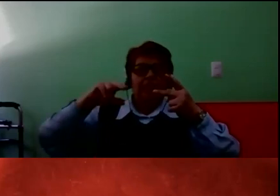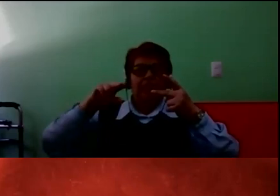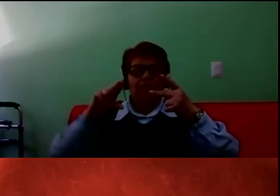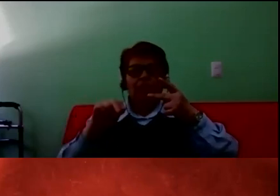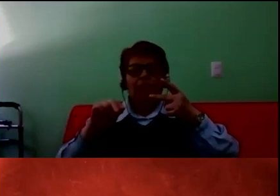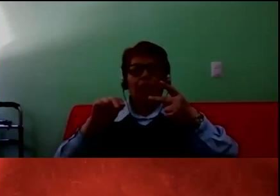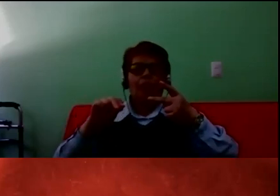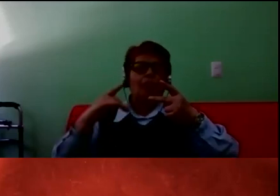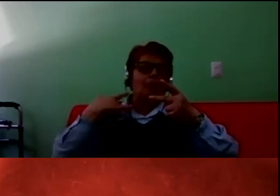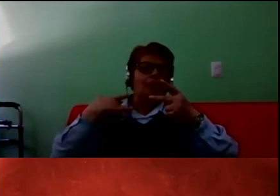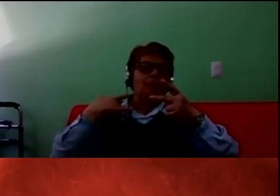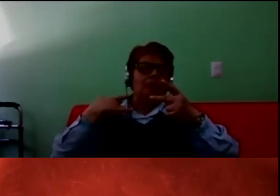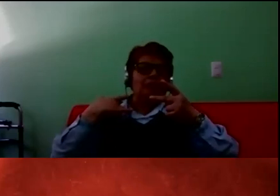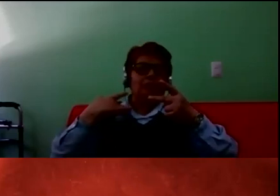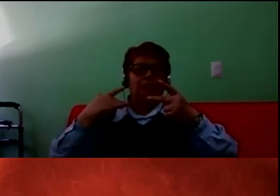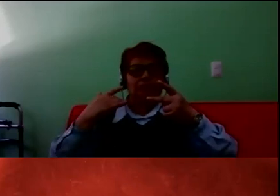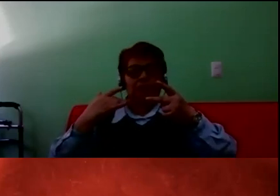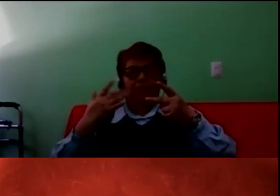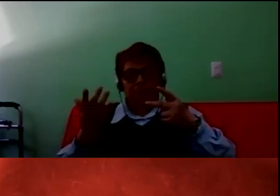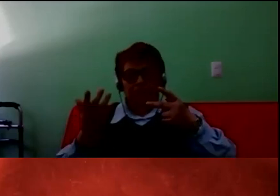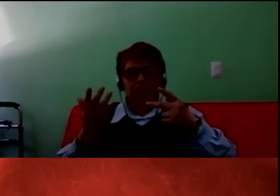o en abstención, conforme se les vaya nombrando.